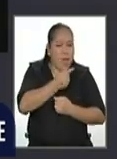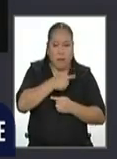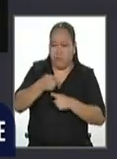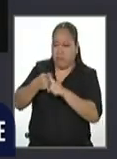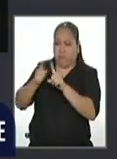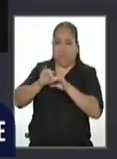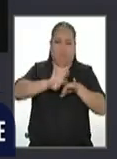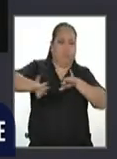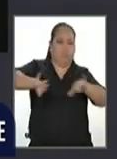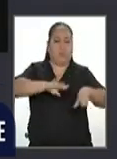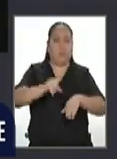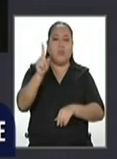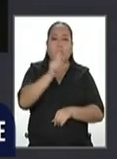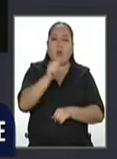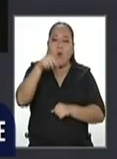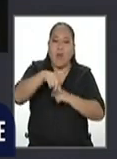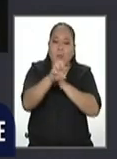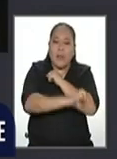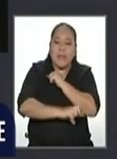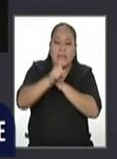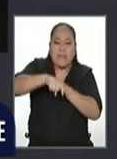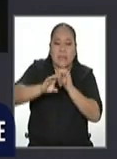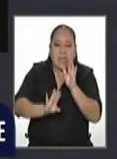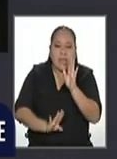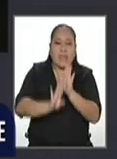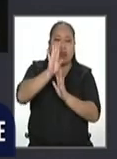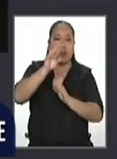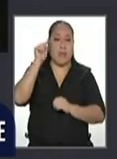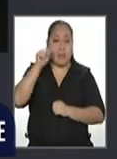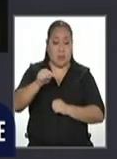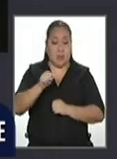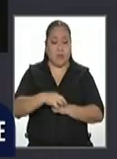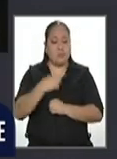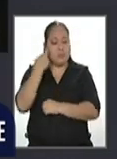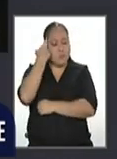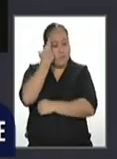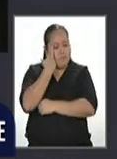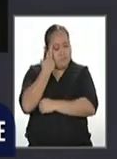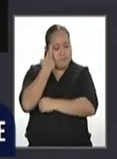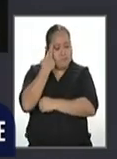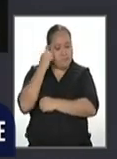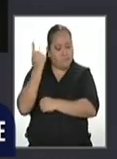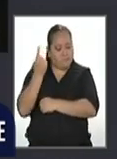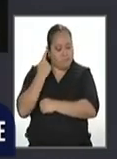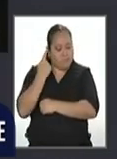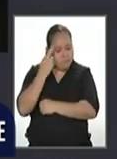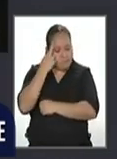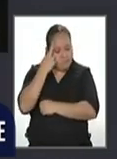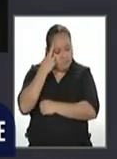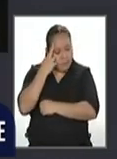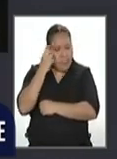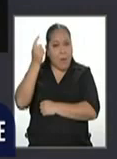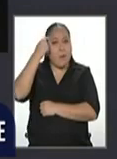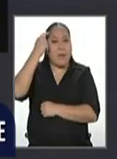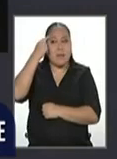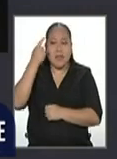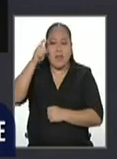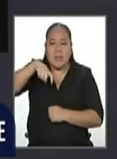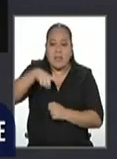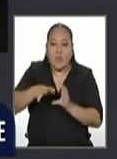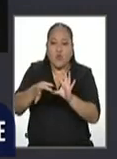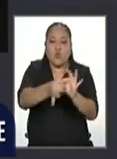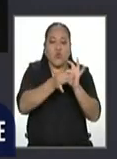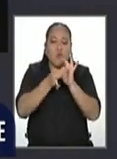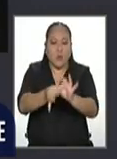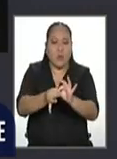país necesita salir adelante. Y eso fue lo que me hizo reflexionar, lo que me hizo pensar que tenemos que